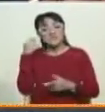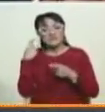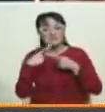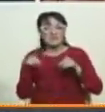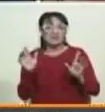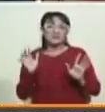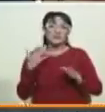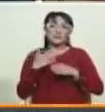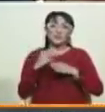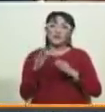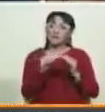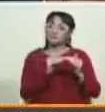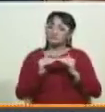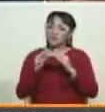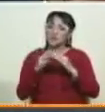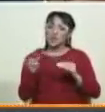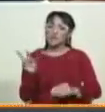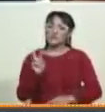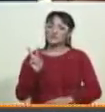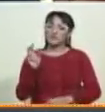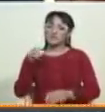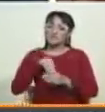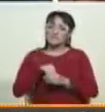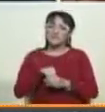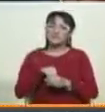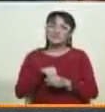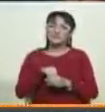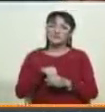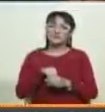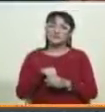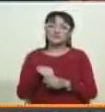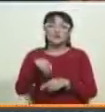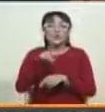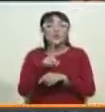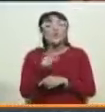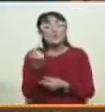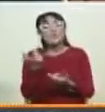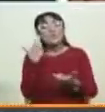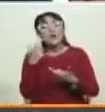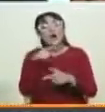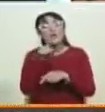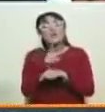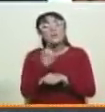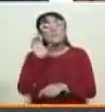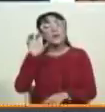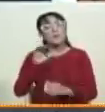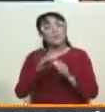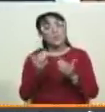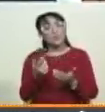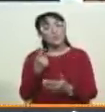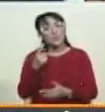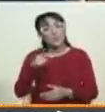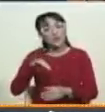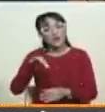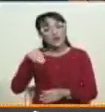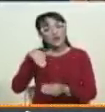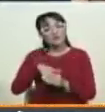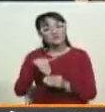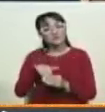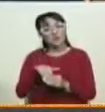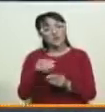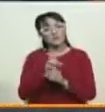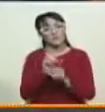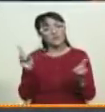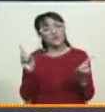diferente, pero que todos somos venezolanas y venezolanos. Búsquenme un solo país del mundo donde una elección sea una fiesta democrática